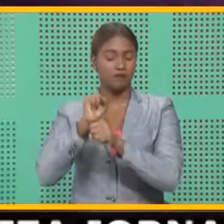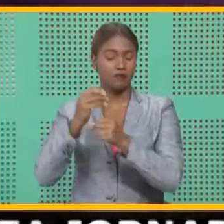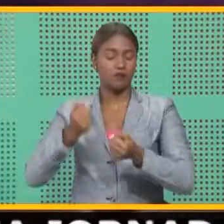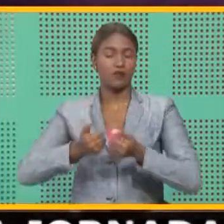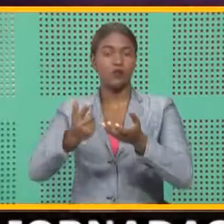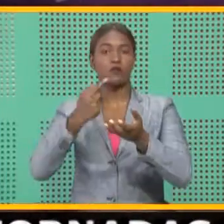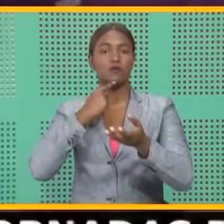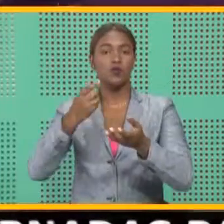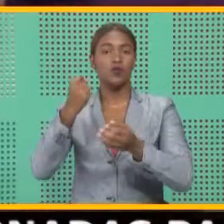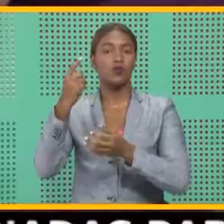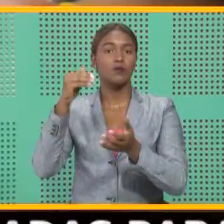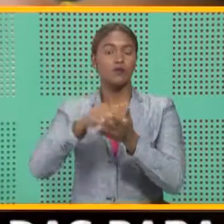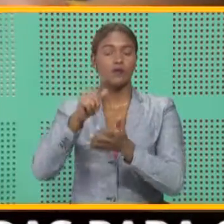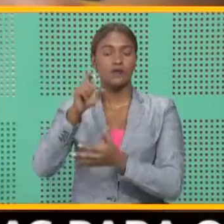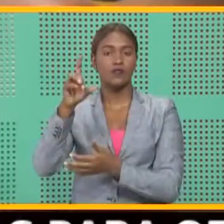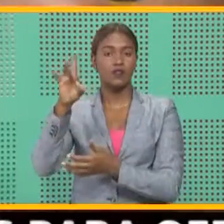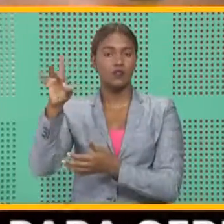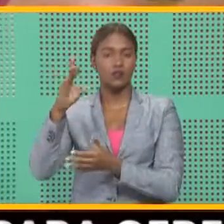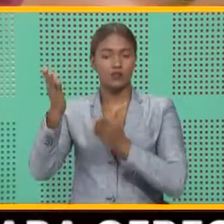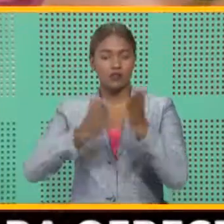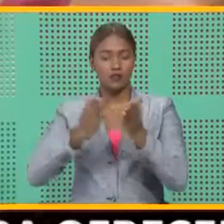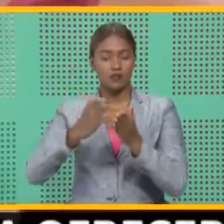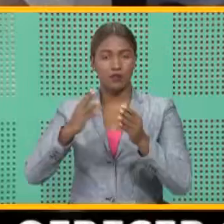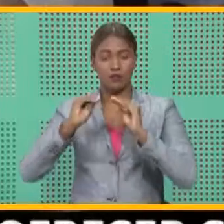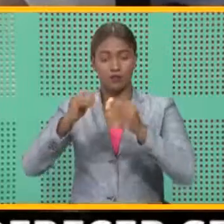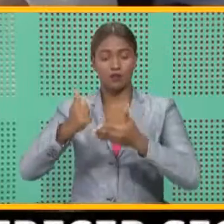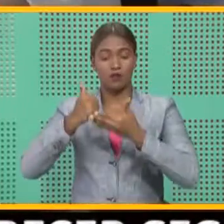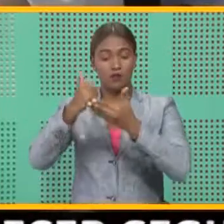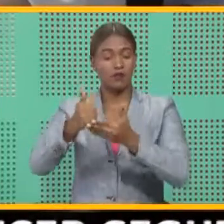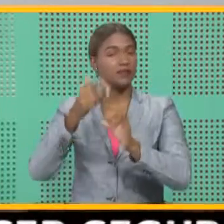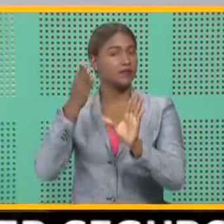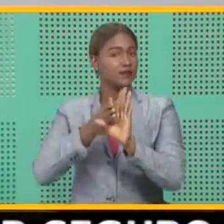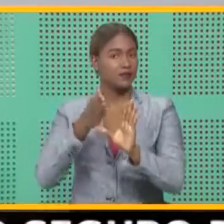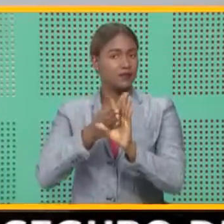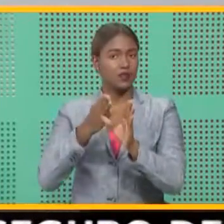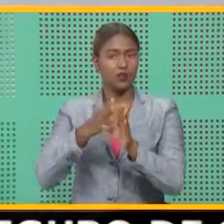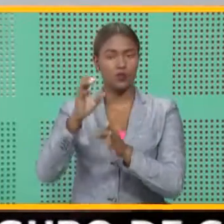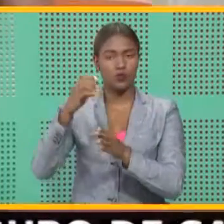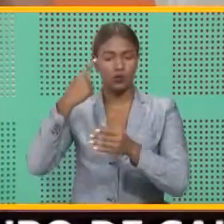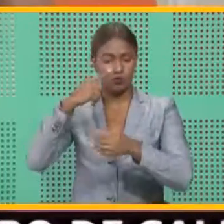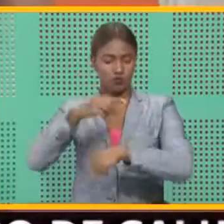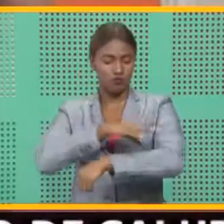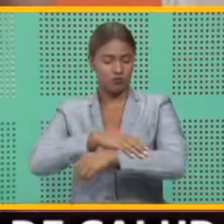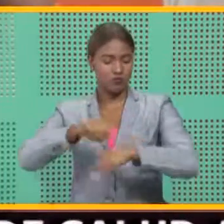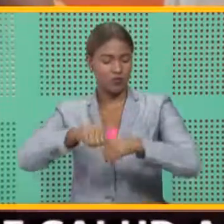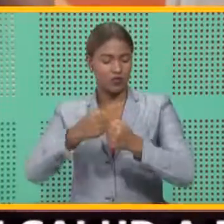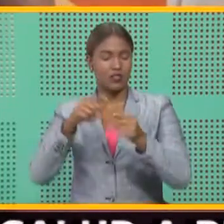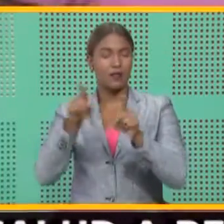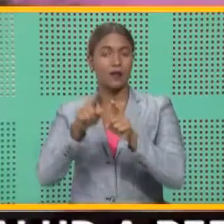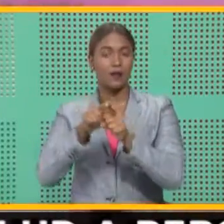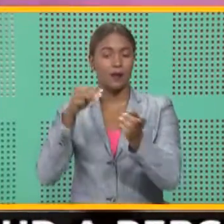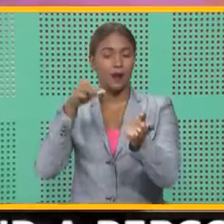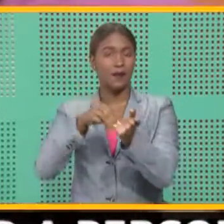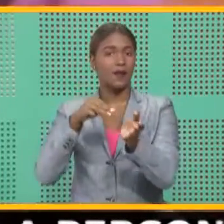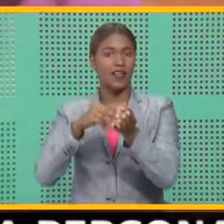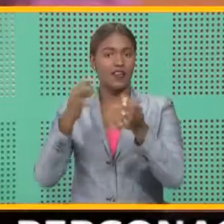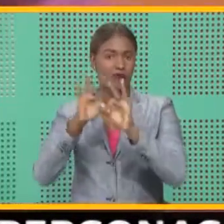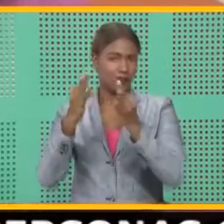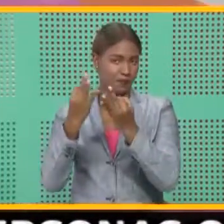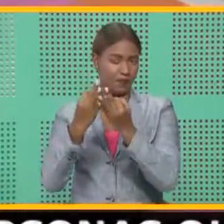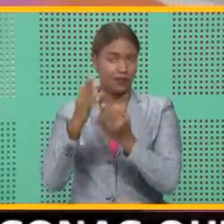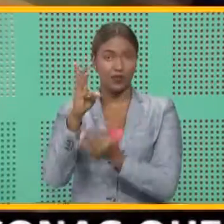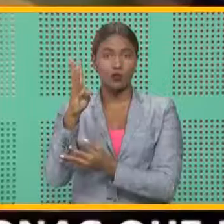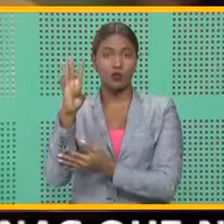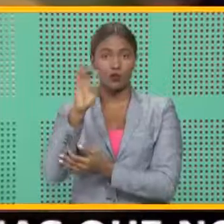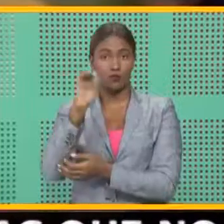ofreció 11.168 servicios en terapia, psicología, ortopedia, pediatría y medicina familiar. El 64%